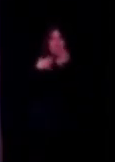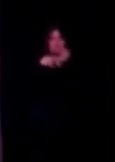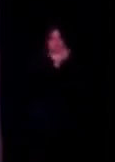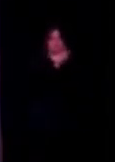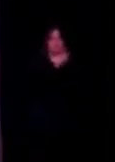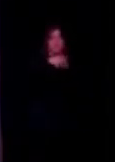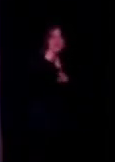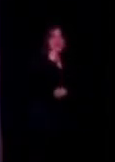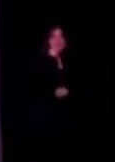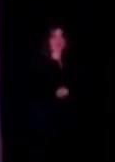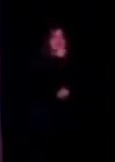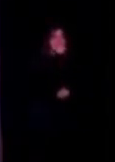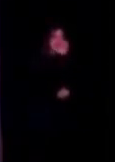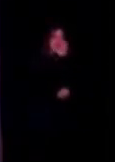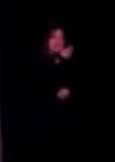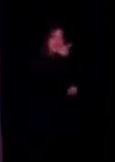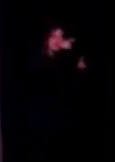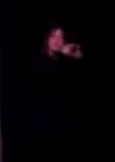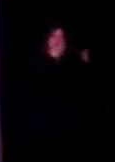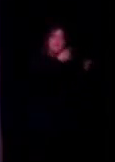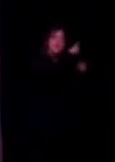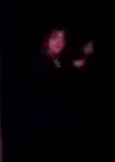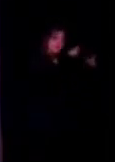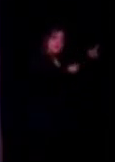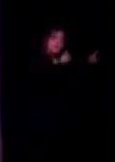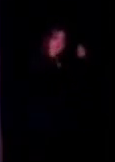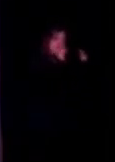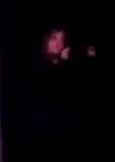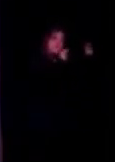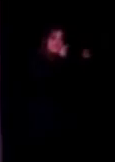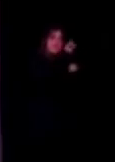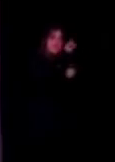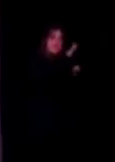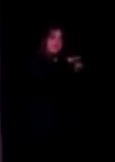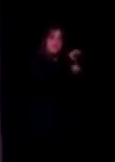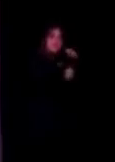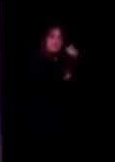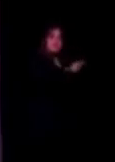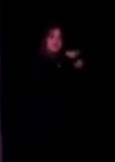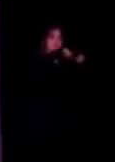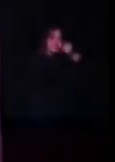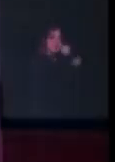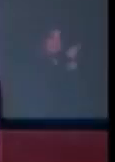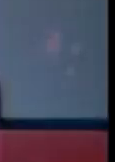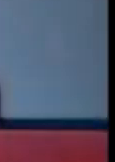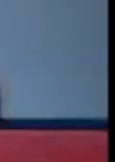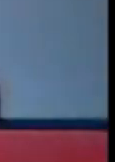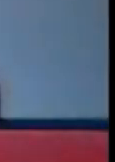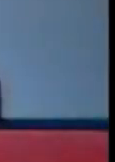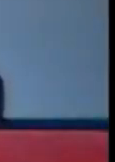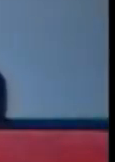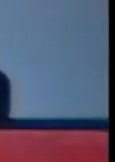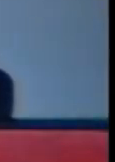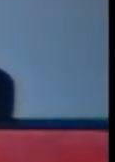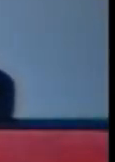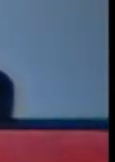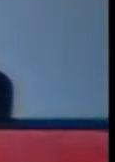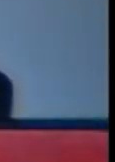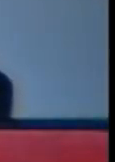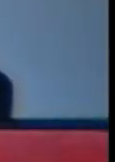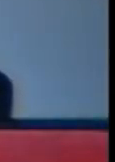Necesitamos escuelas que preparen a las personas para producir para la sociedad, y eso es cierto, no es malo. Un camino centrado